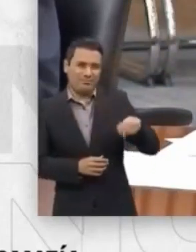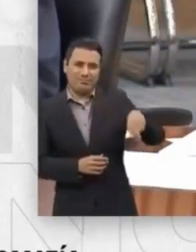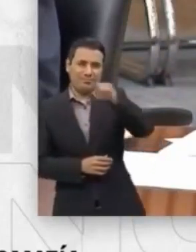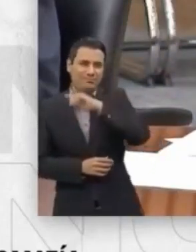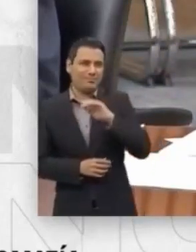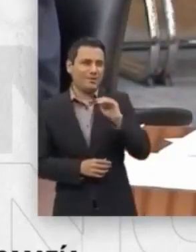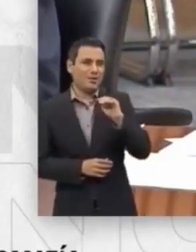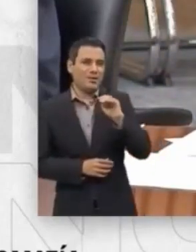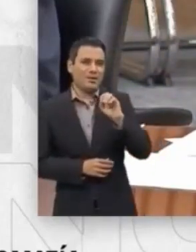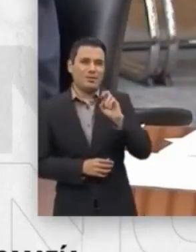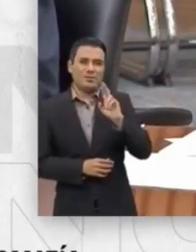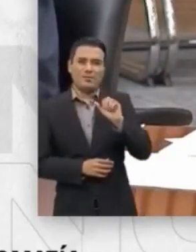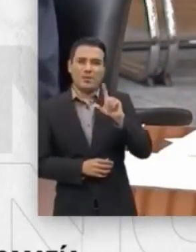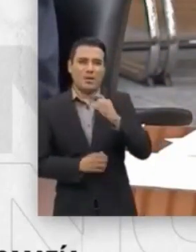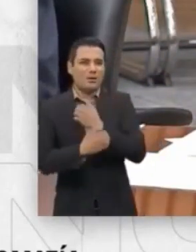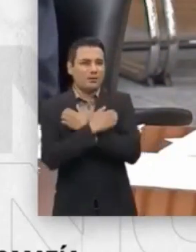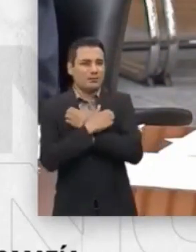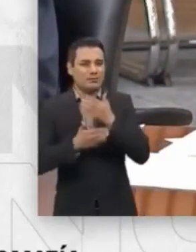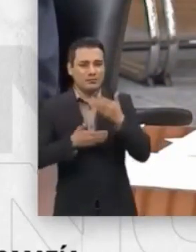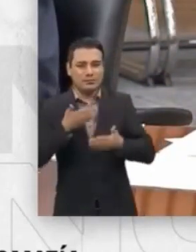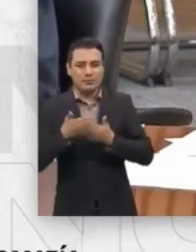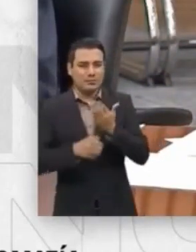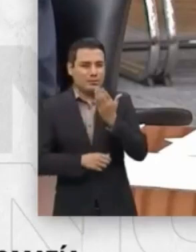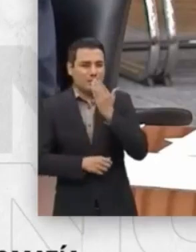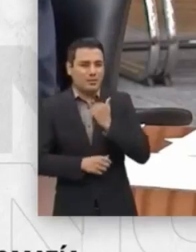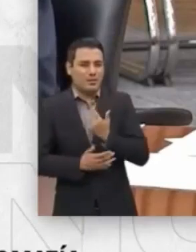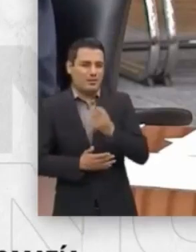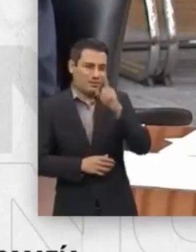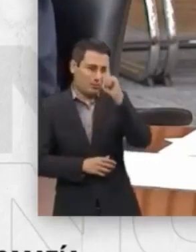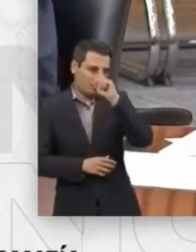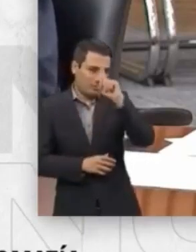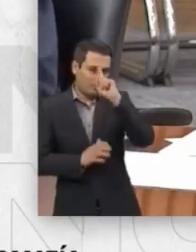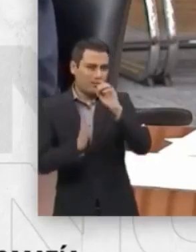este tipo de recomendaciones, cuando no solamente se hace esa